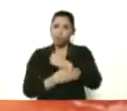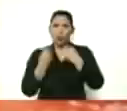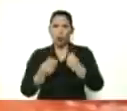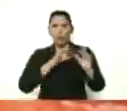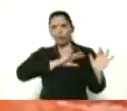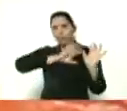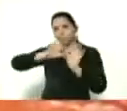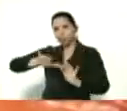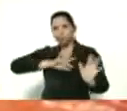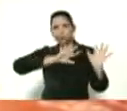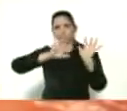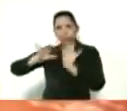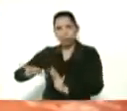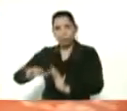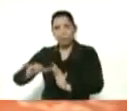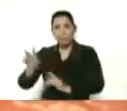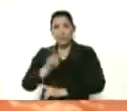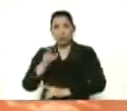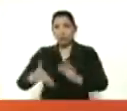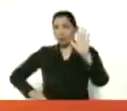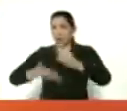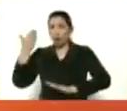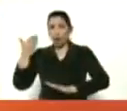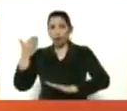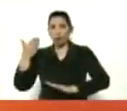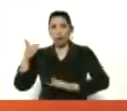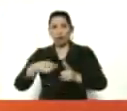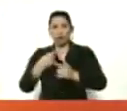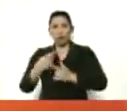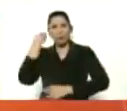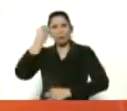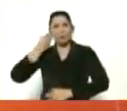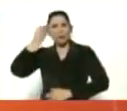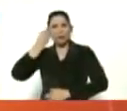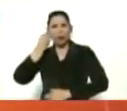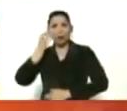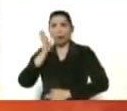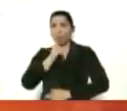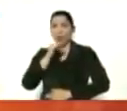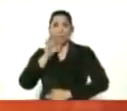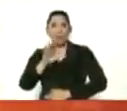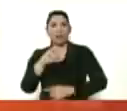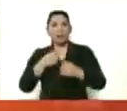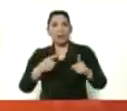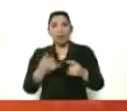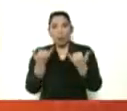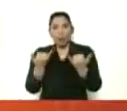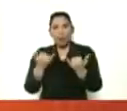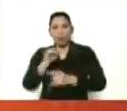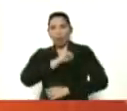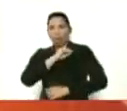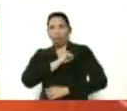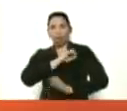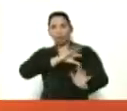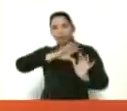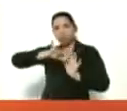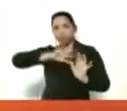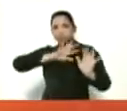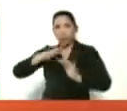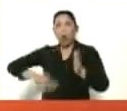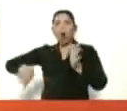miles de venezolanos que se fueron y de repente creyeron que no tenían patria, pero a la hora de la chiquita están regresando aquí.